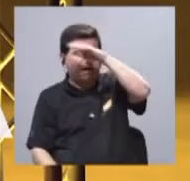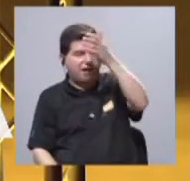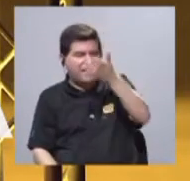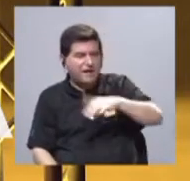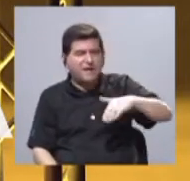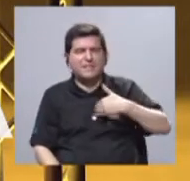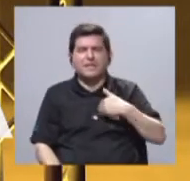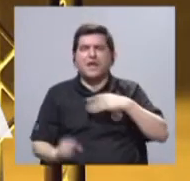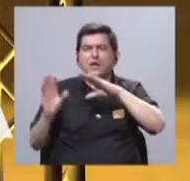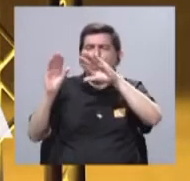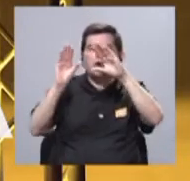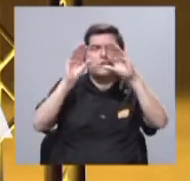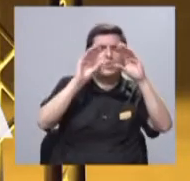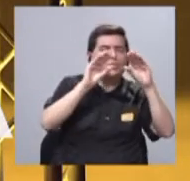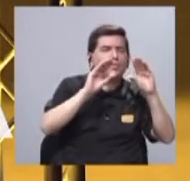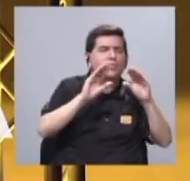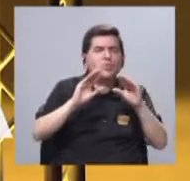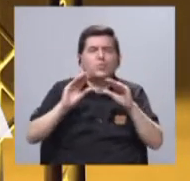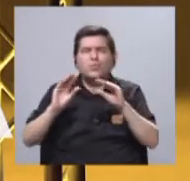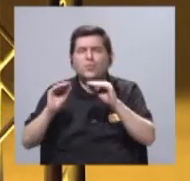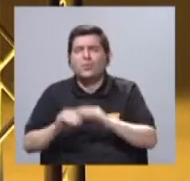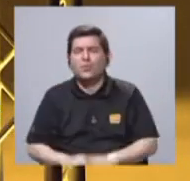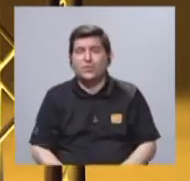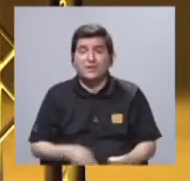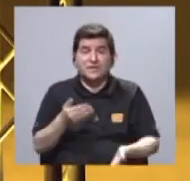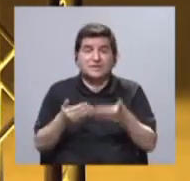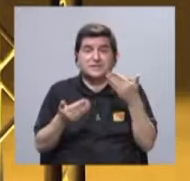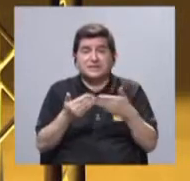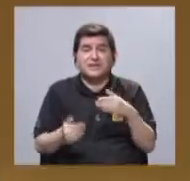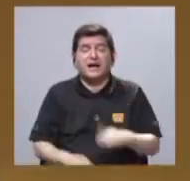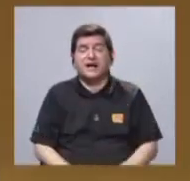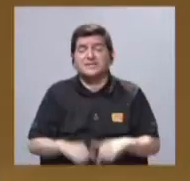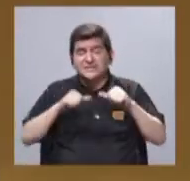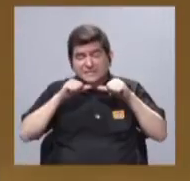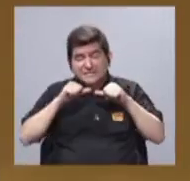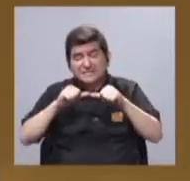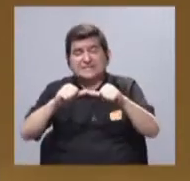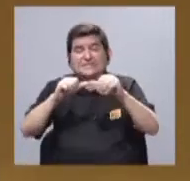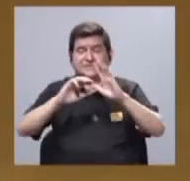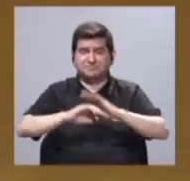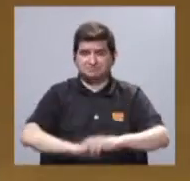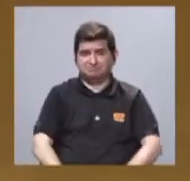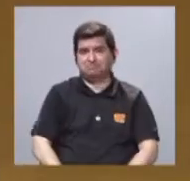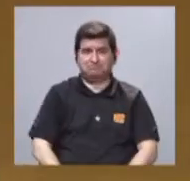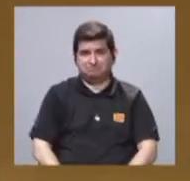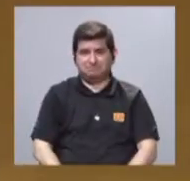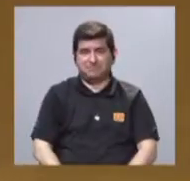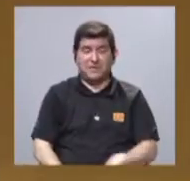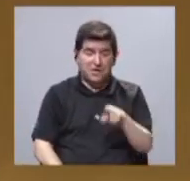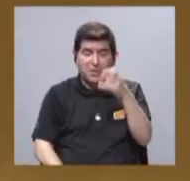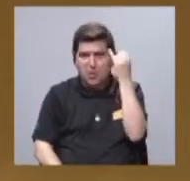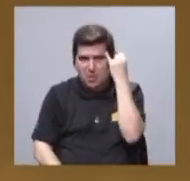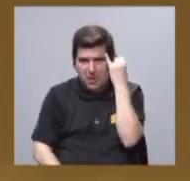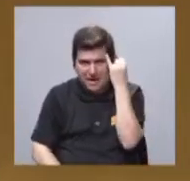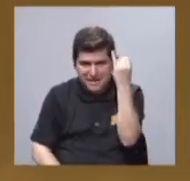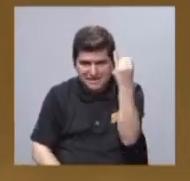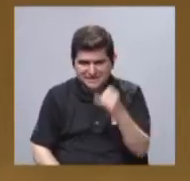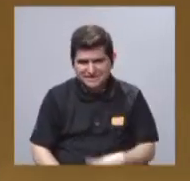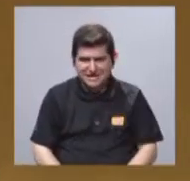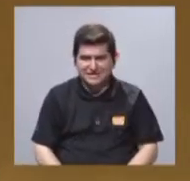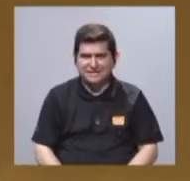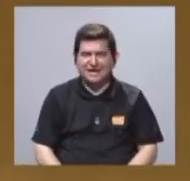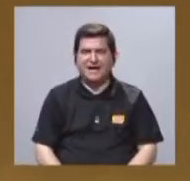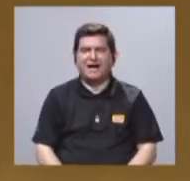montañas, tiene nubes casi, tiene neblina de manera muy permanente. Entonces, con eso